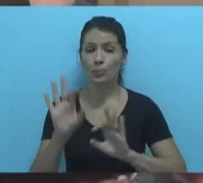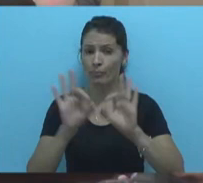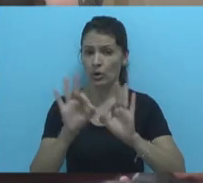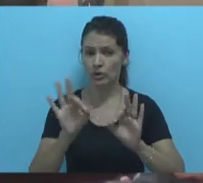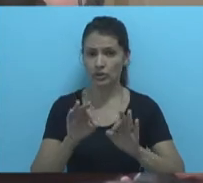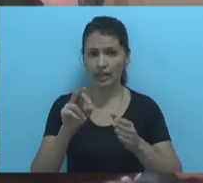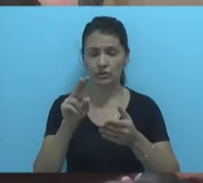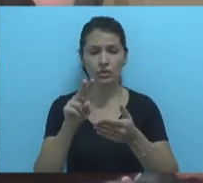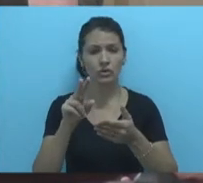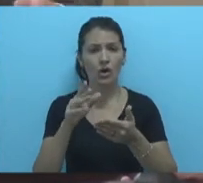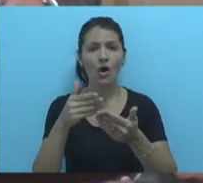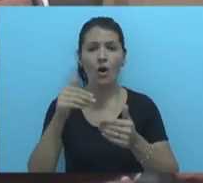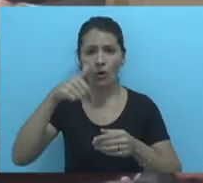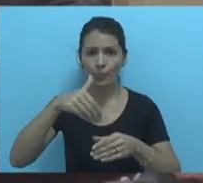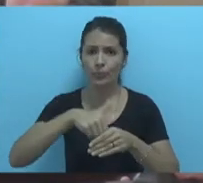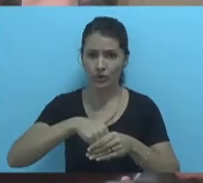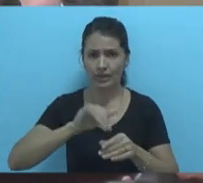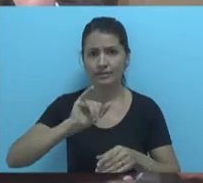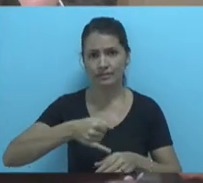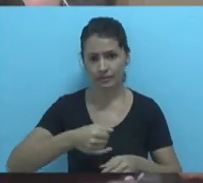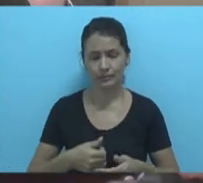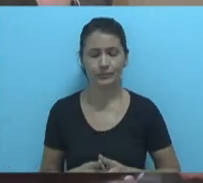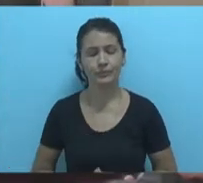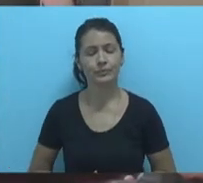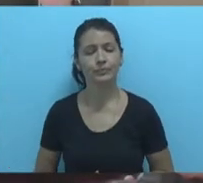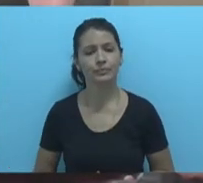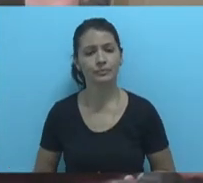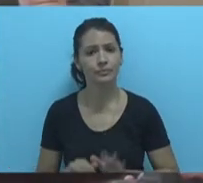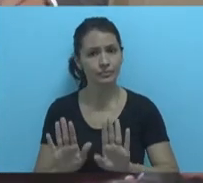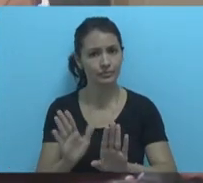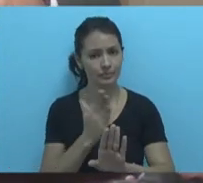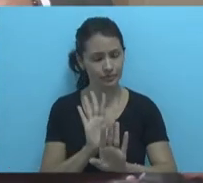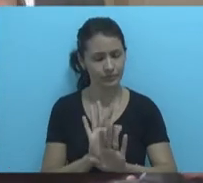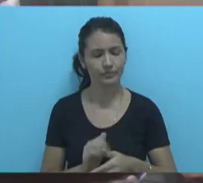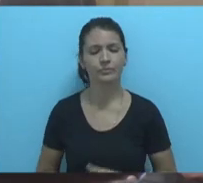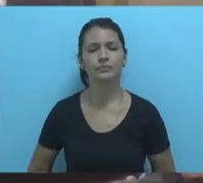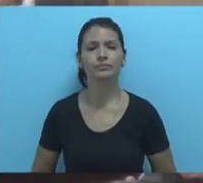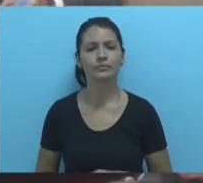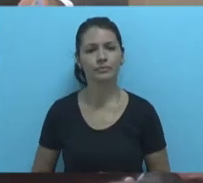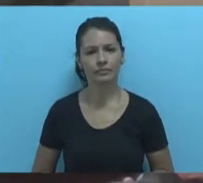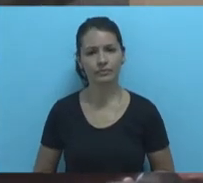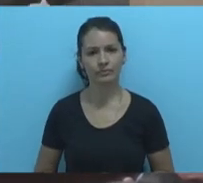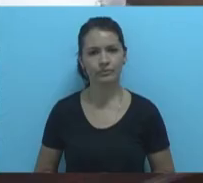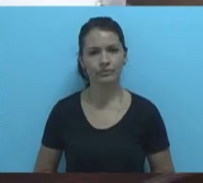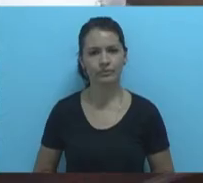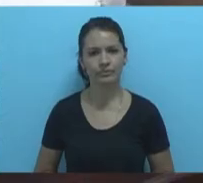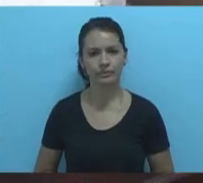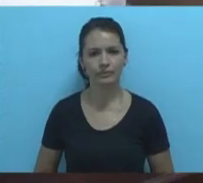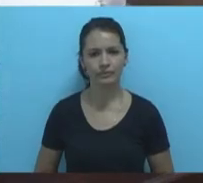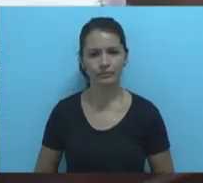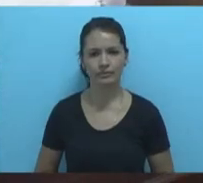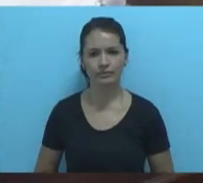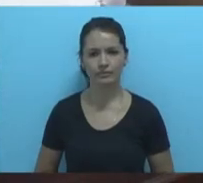por secretaría para proceder a su tratamiento. Ah, perdón, sí, diputado Valencia. Tengo un proyecto para